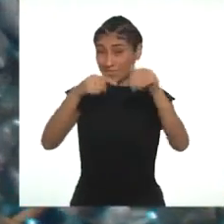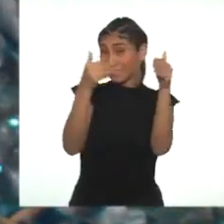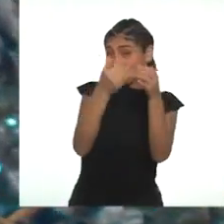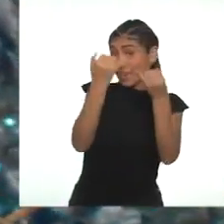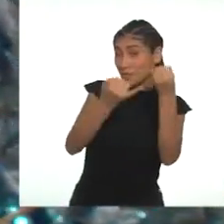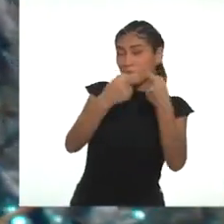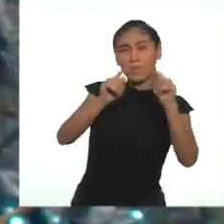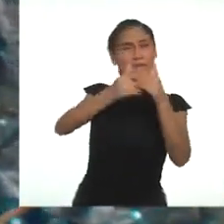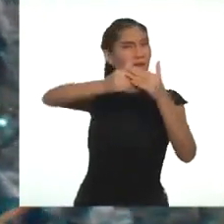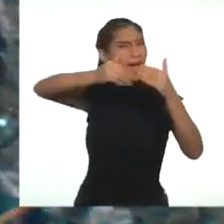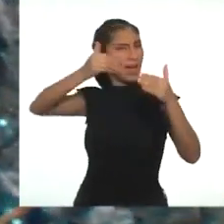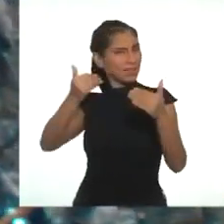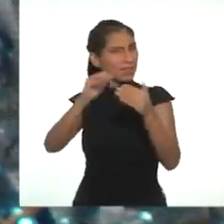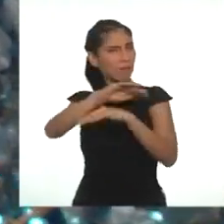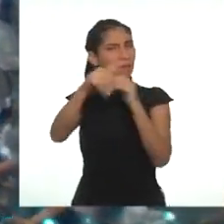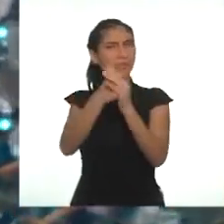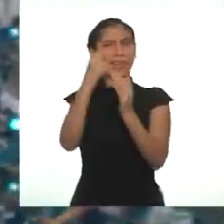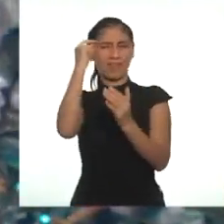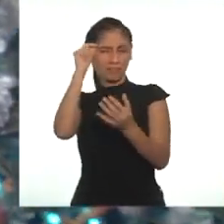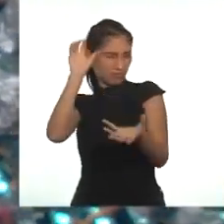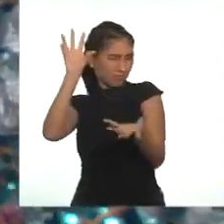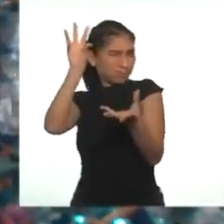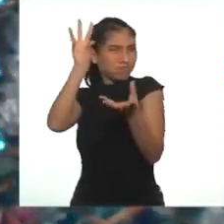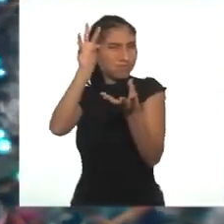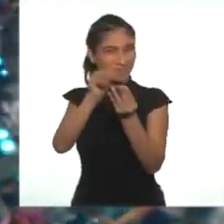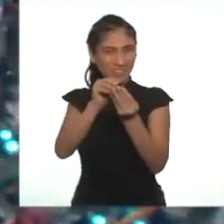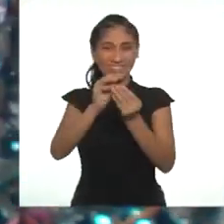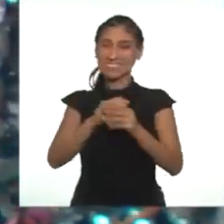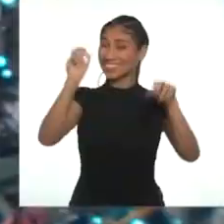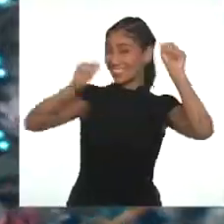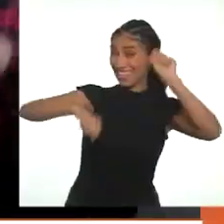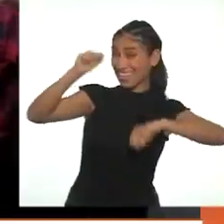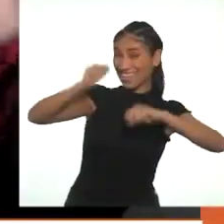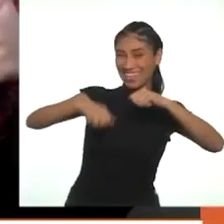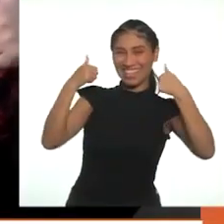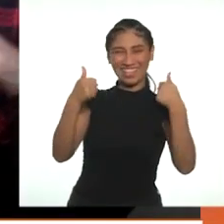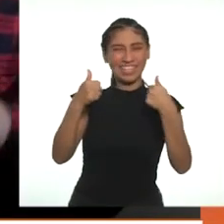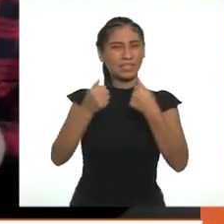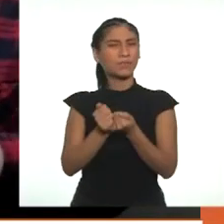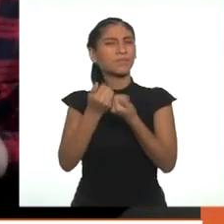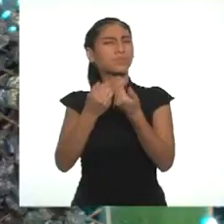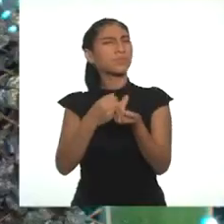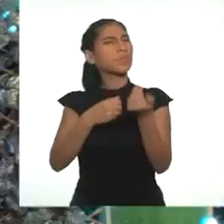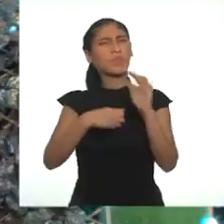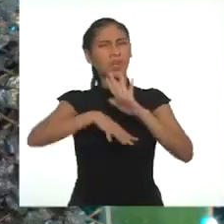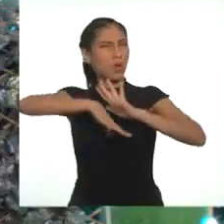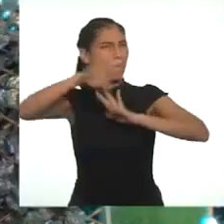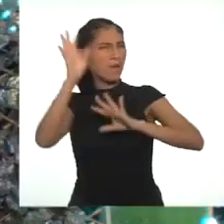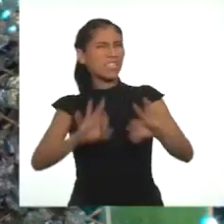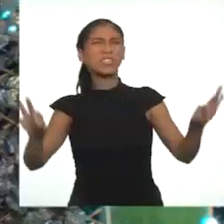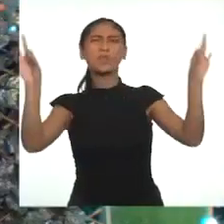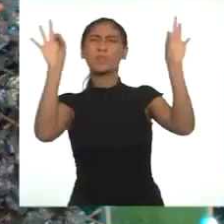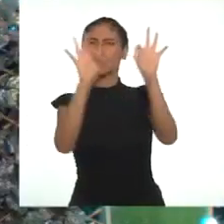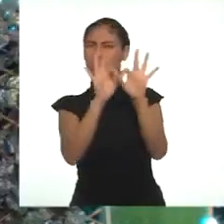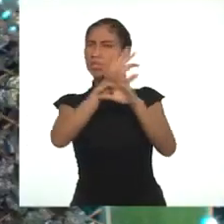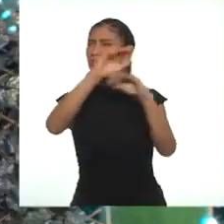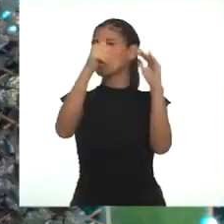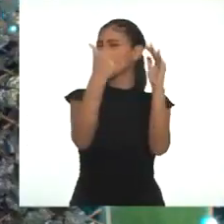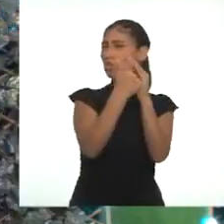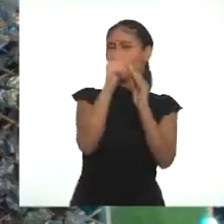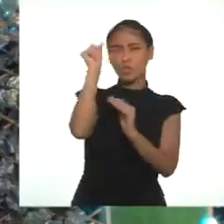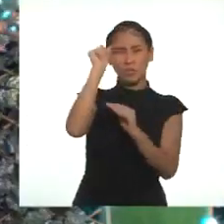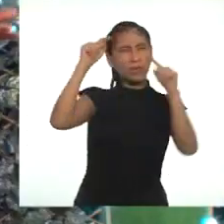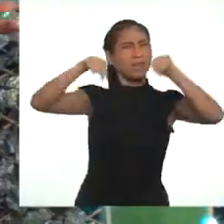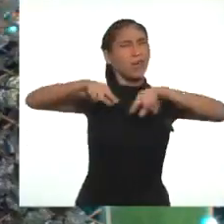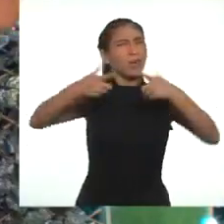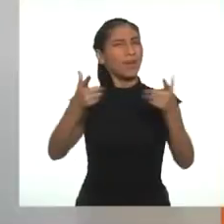al final de este programa, pero antes vamos a repasar las ideas fuerza. ¡Sí! ¿Qué es lo más importante que debemos